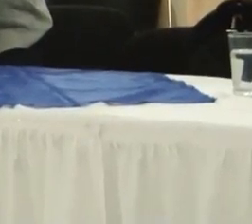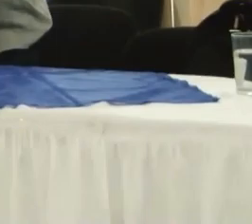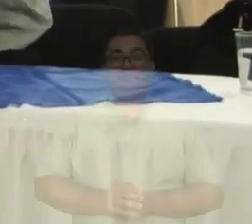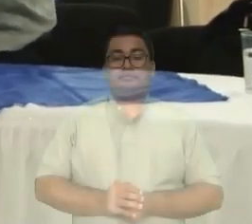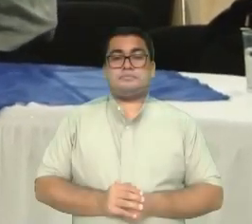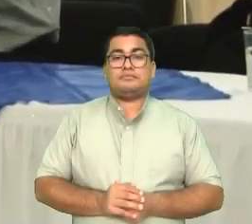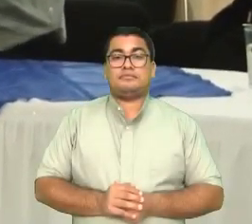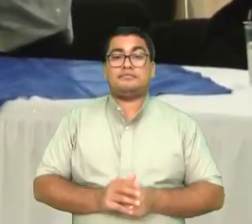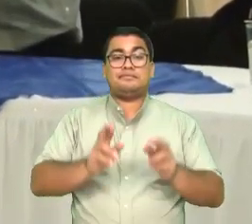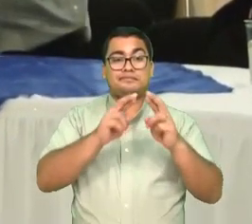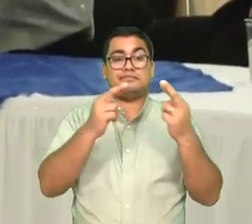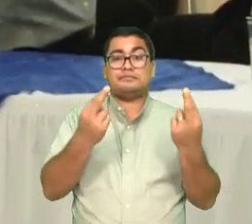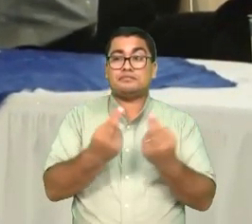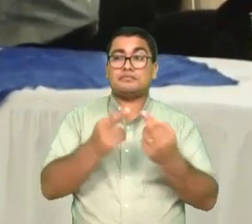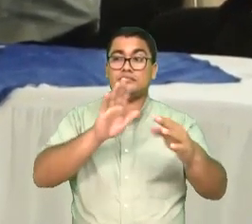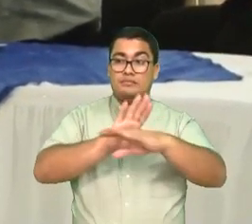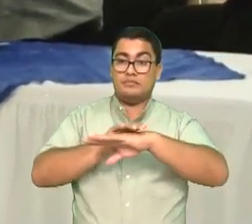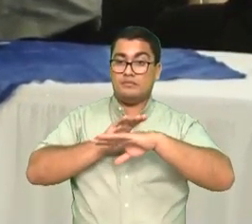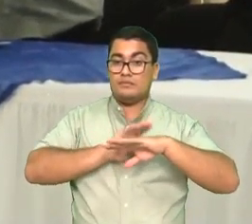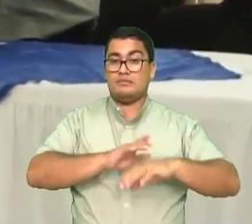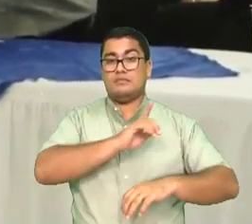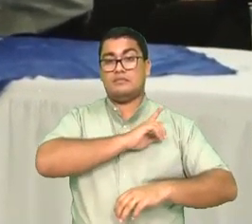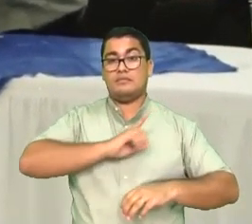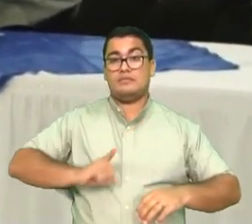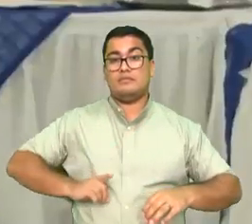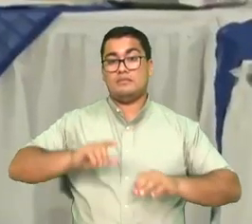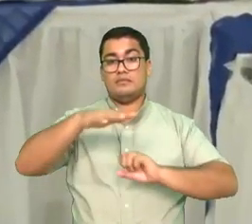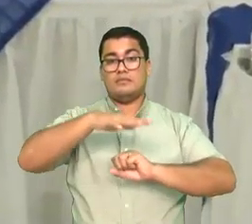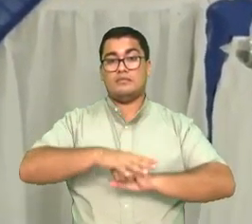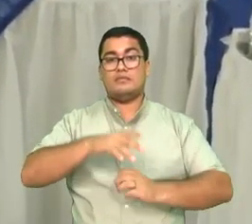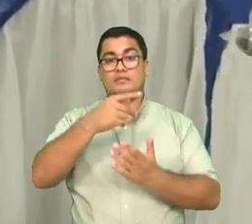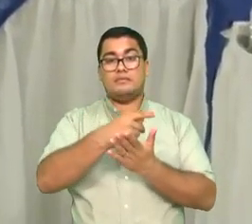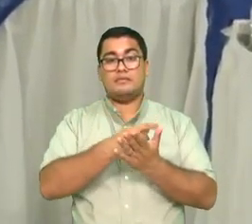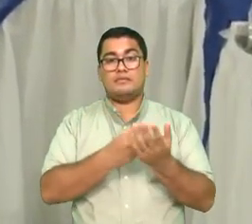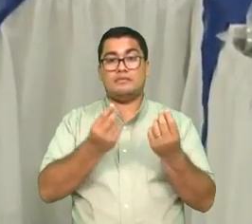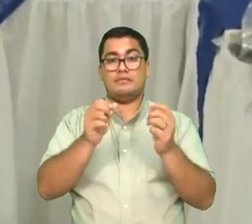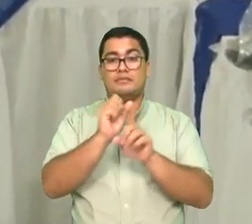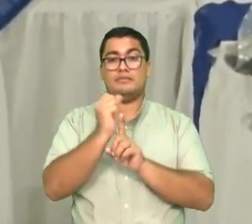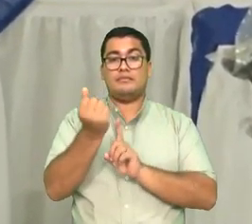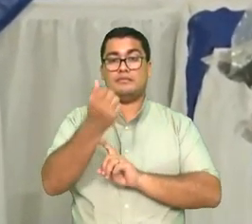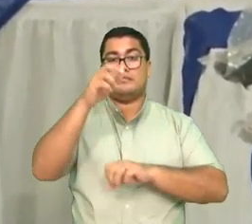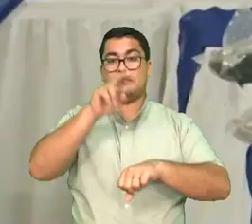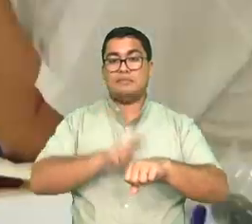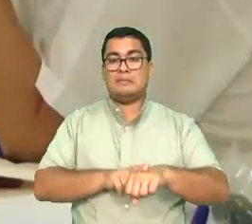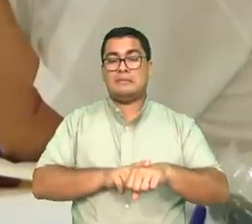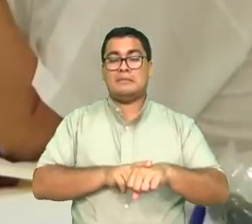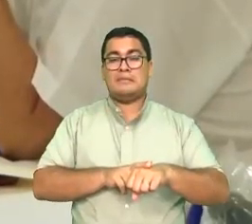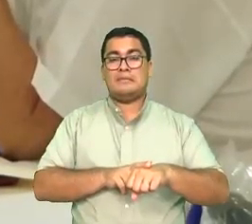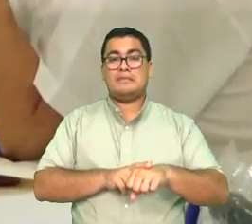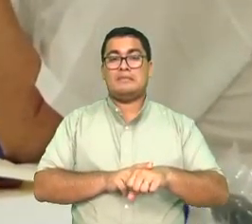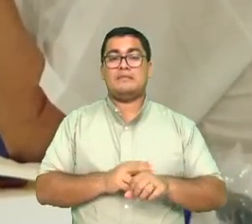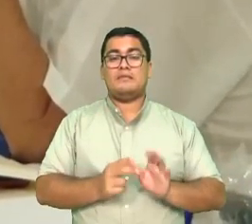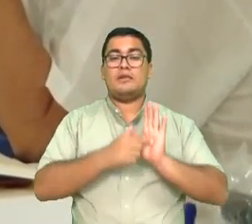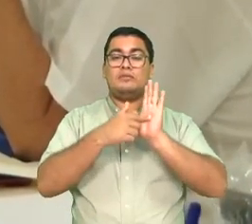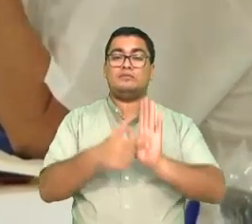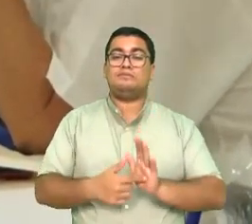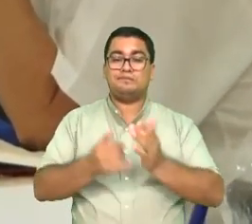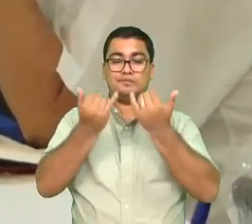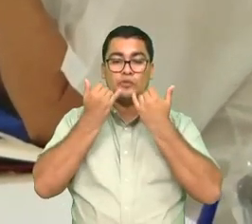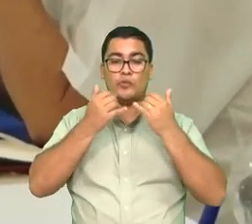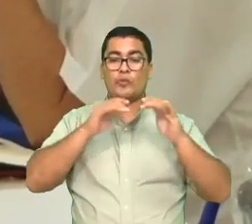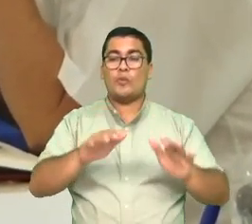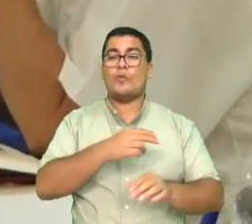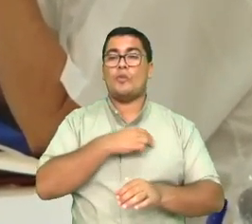En este encuentro convocado por los legisladores que integran la Comisión de Producción, Economía y Presupuesto de la Asamblea Nacional, presentaron su informe de